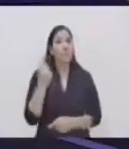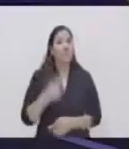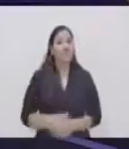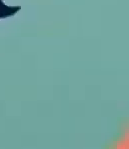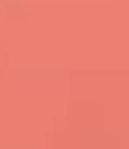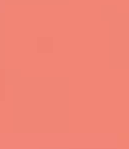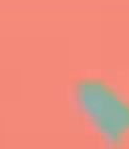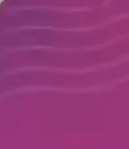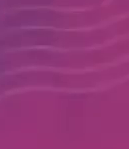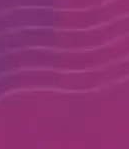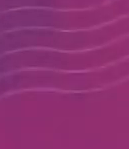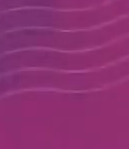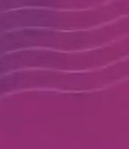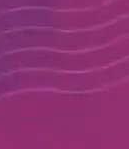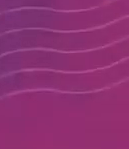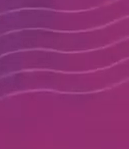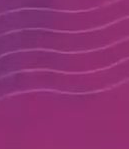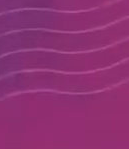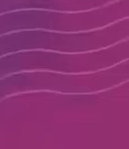de cositas.